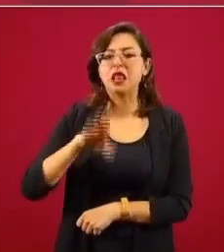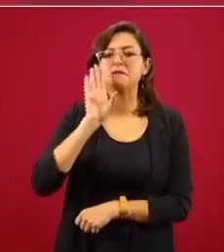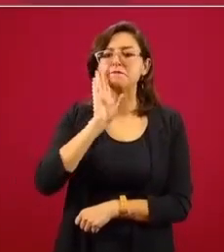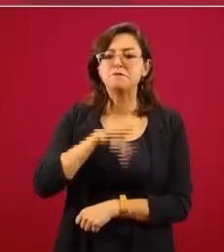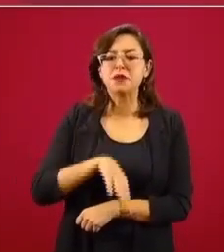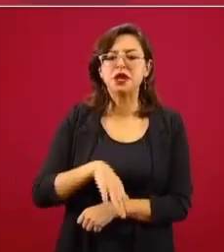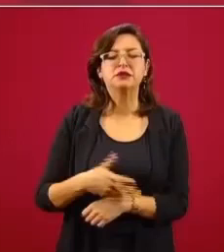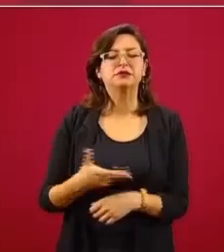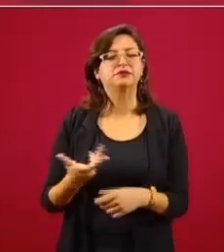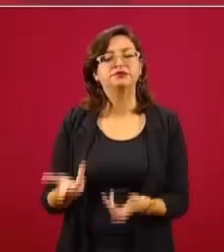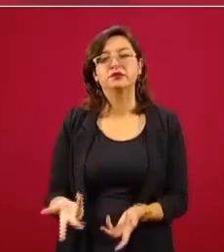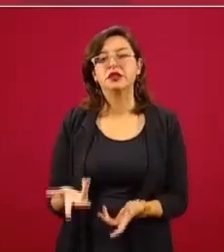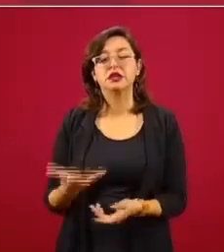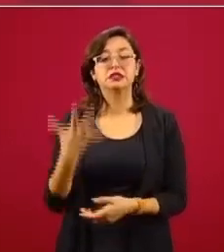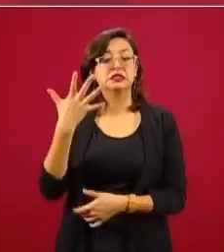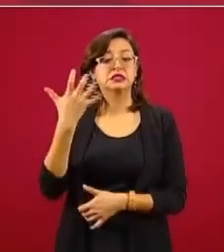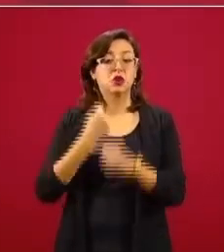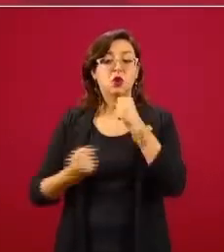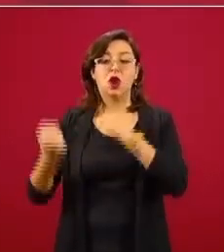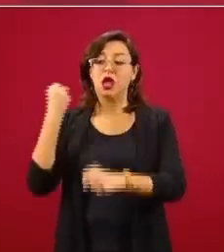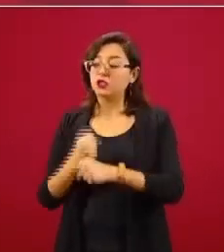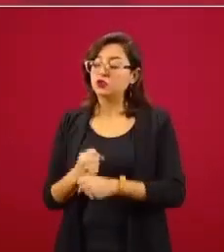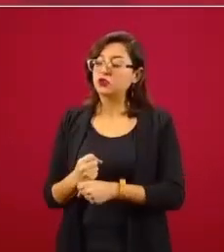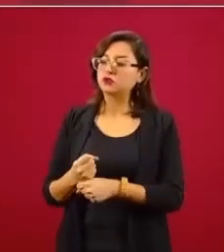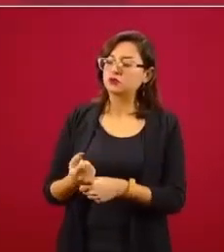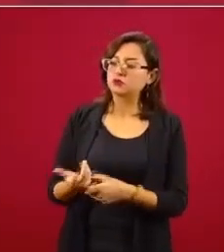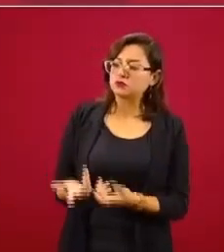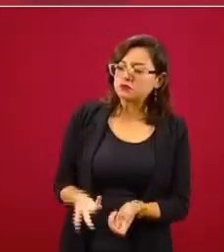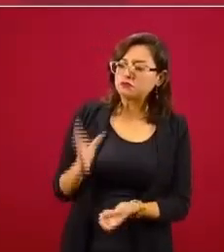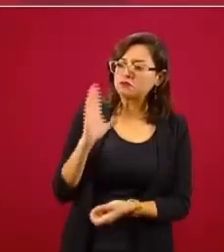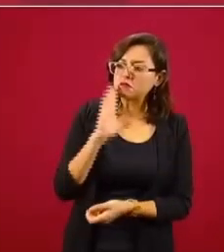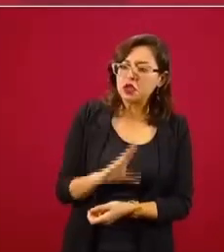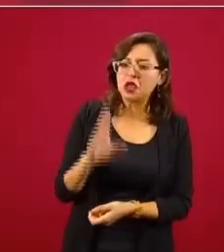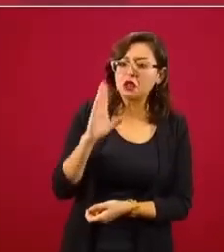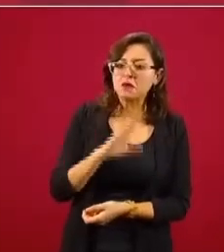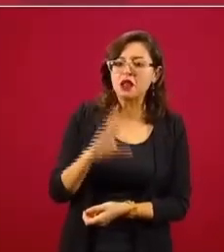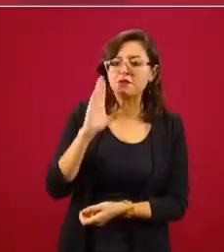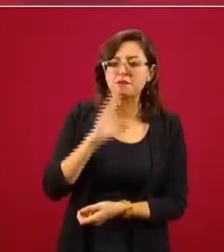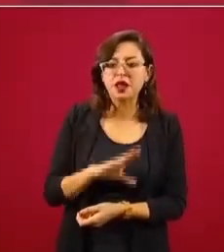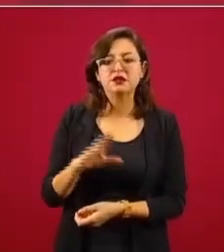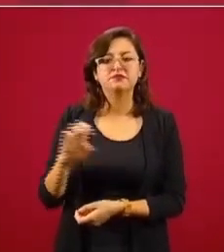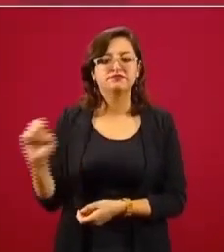desde hace 5 años el anterior gobierno